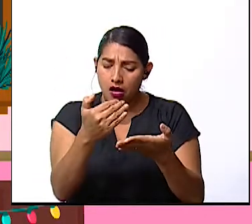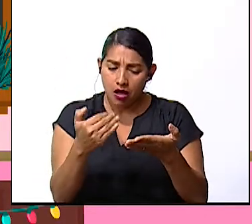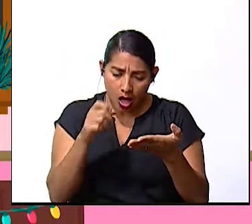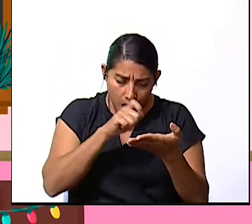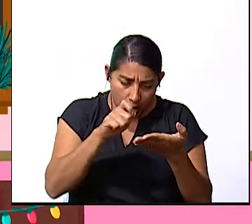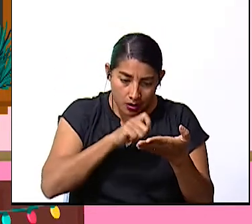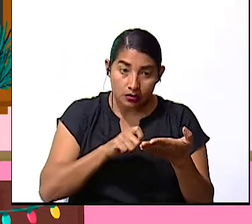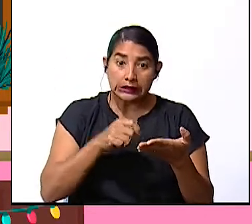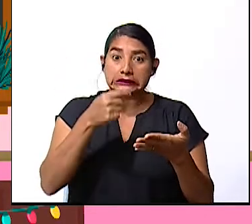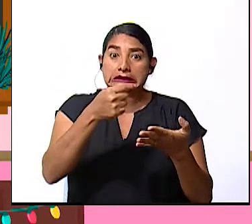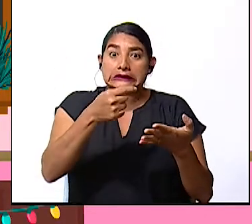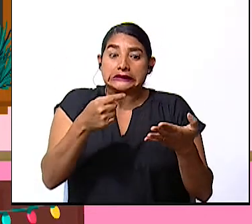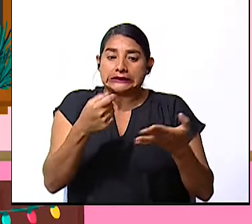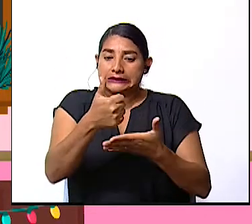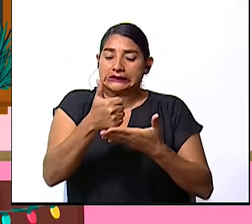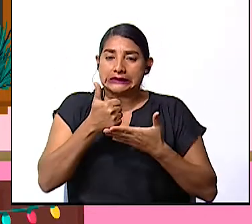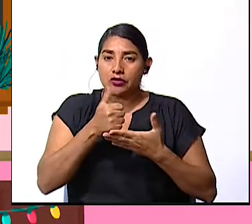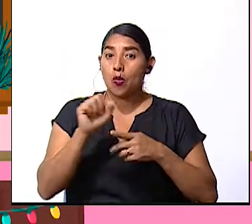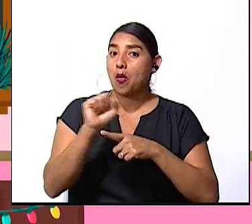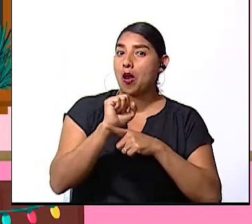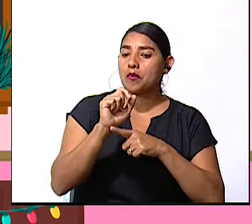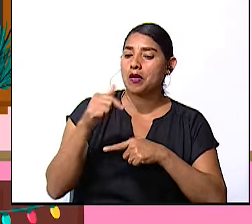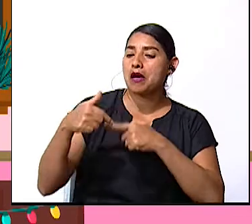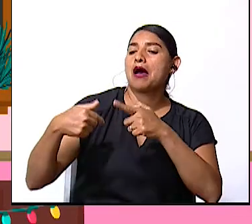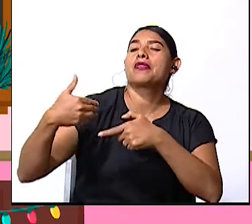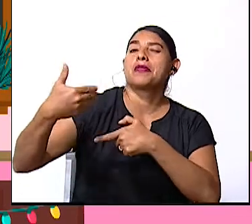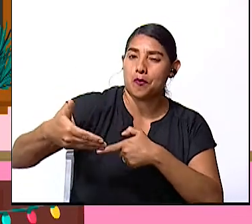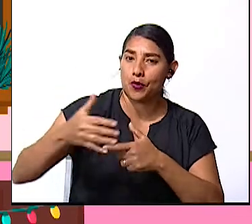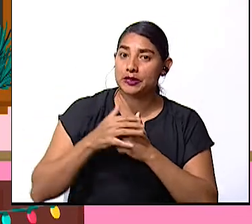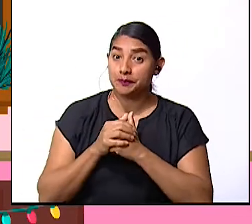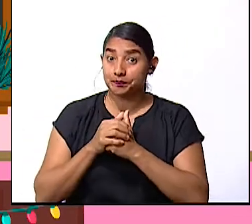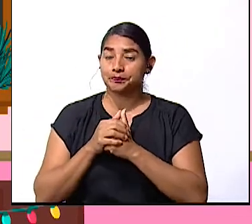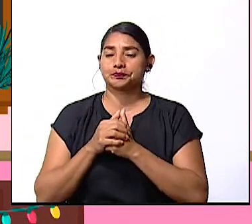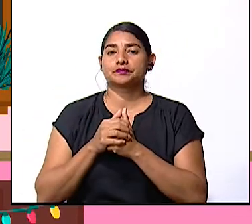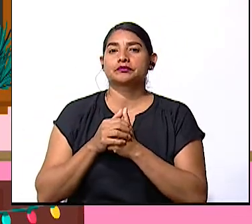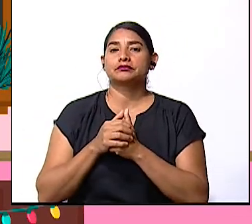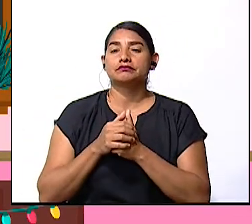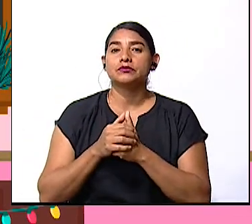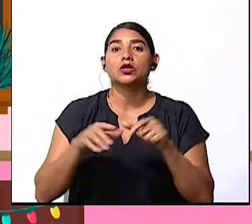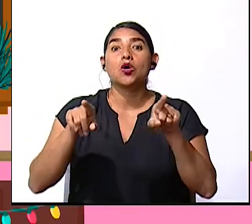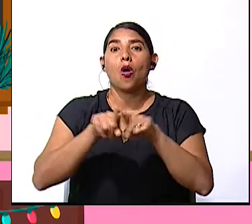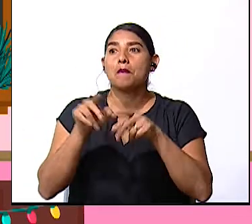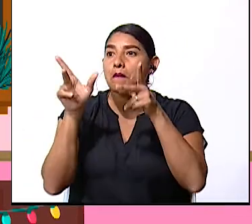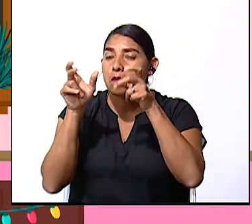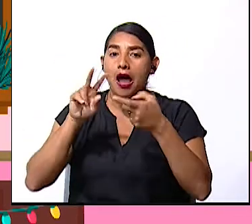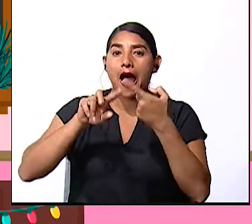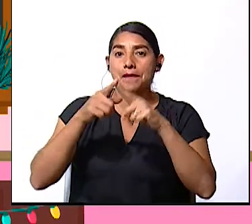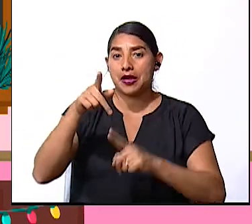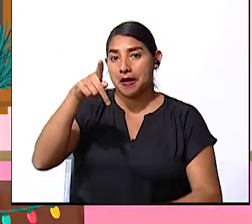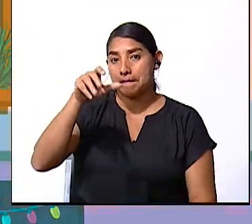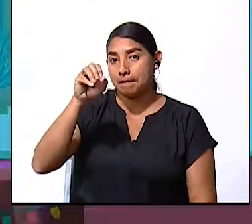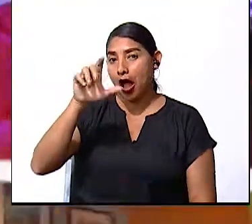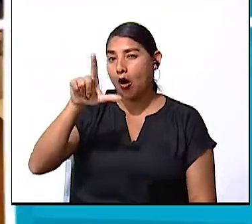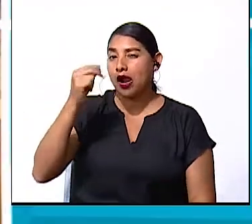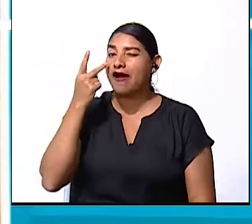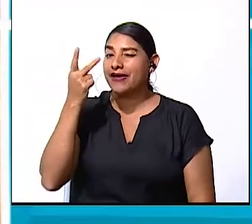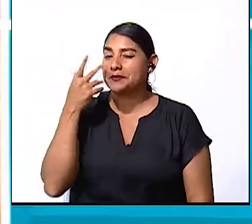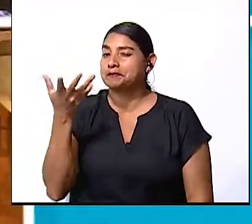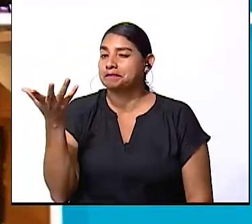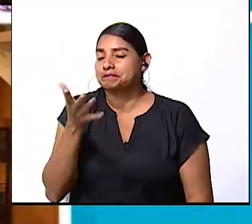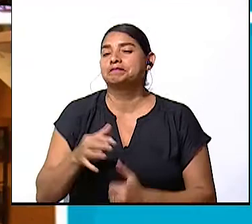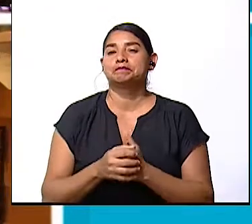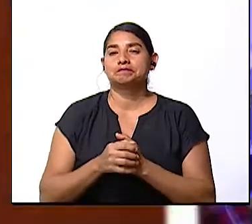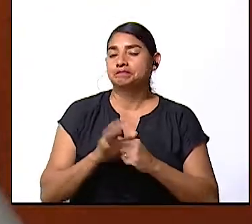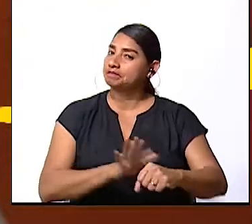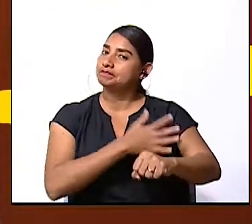han anotado ahí y me ayuden en una práctica que vamos a hacer ahorita y vamos a escuchar a Paola a ver qué nos trae hoy.